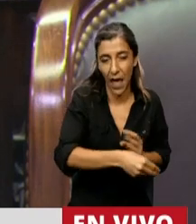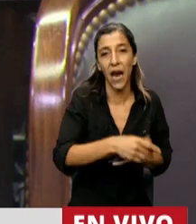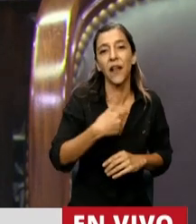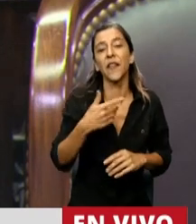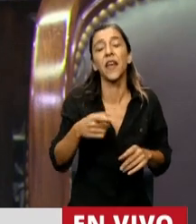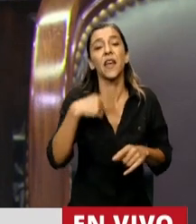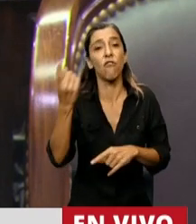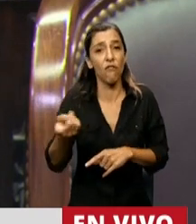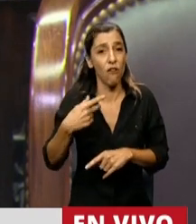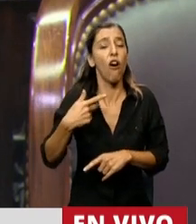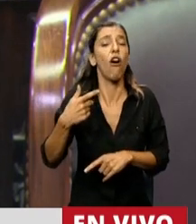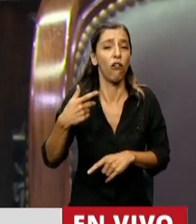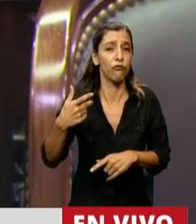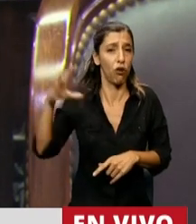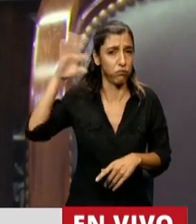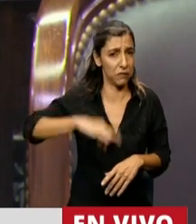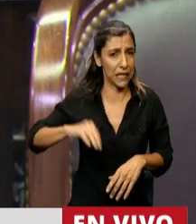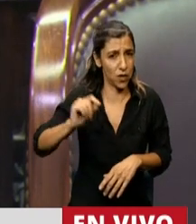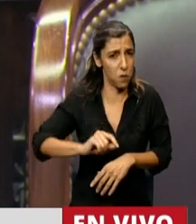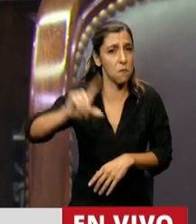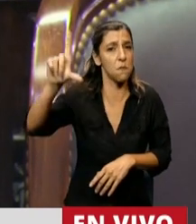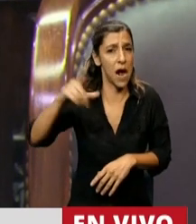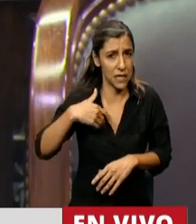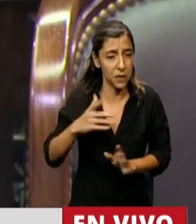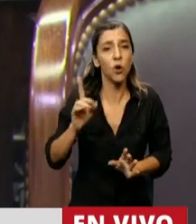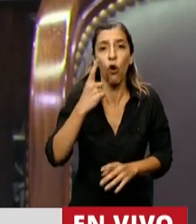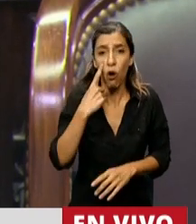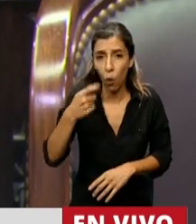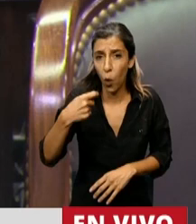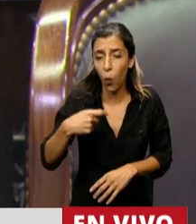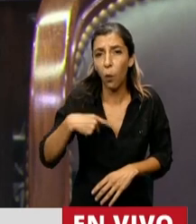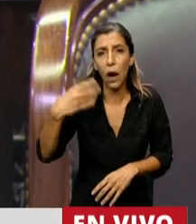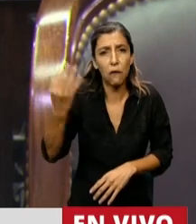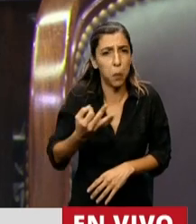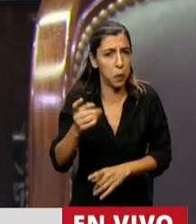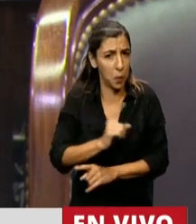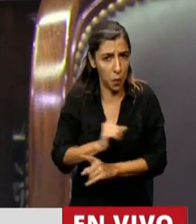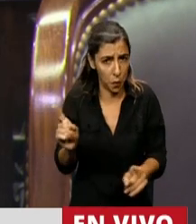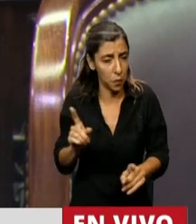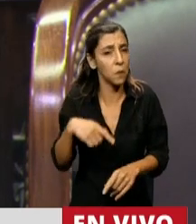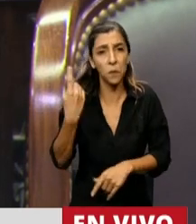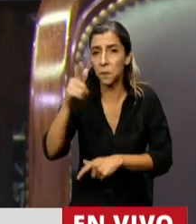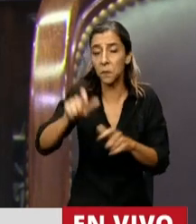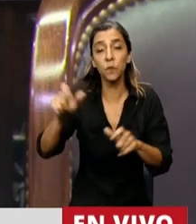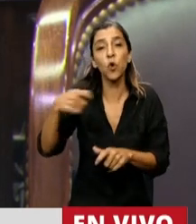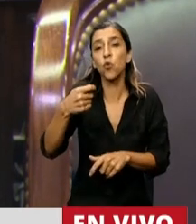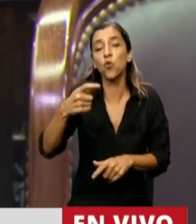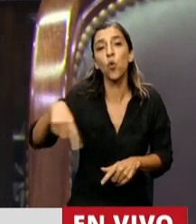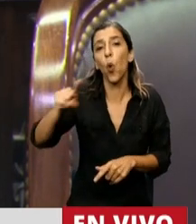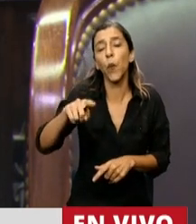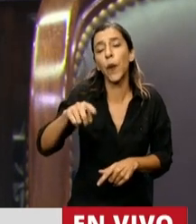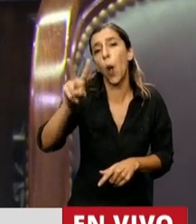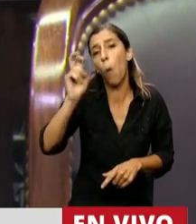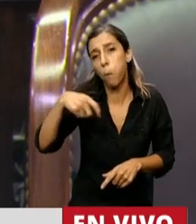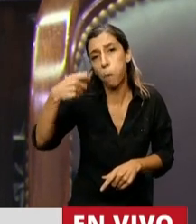más altos ingresos tuvieron, que no son los que tienen jubilaciones de privilegio, presidente, son aquellos jubilados y pensionados